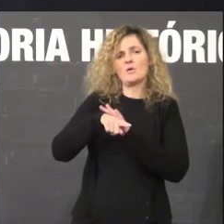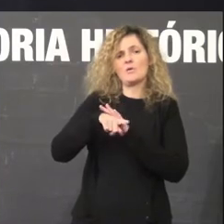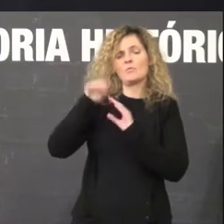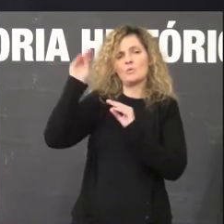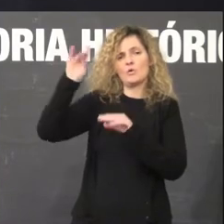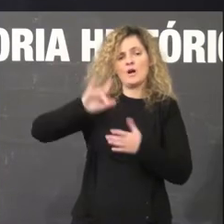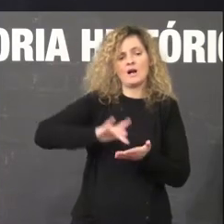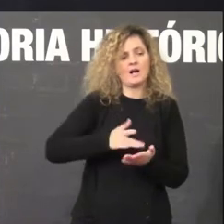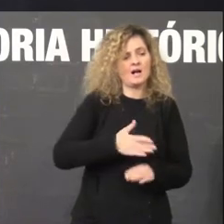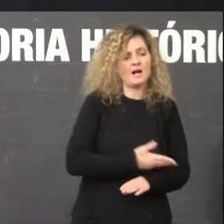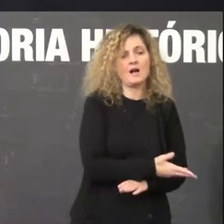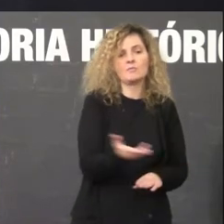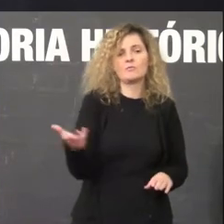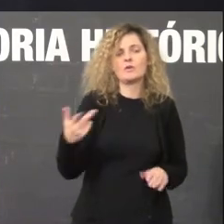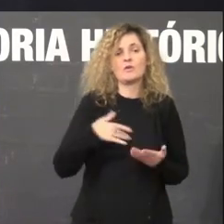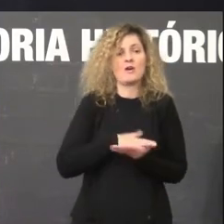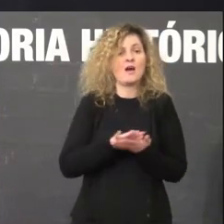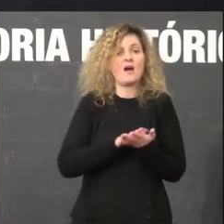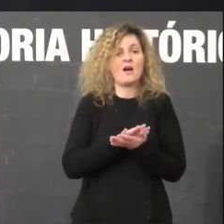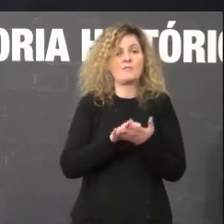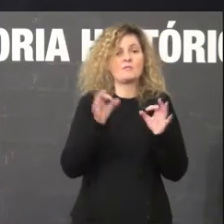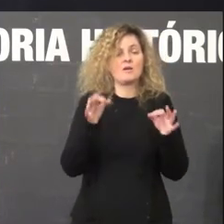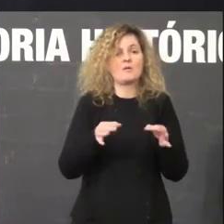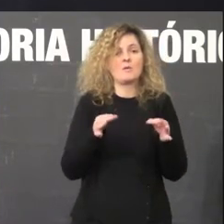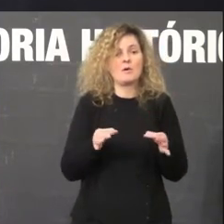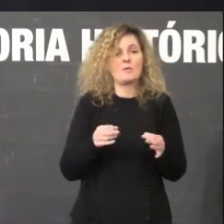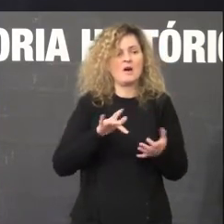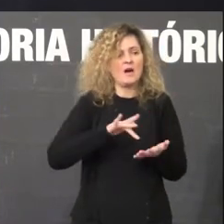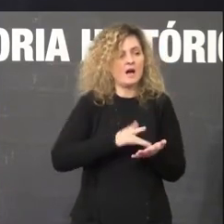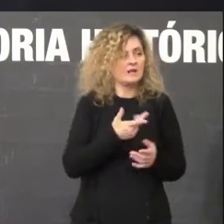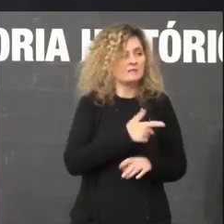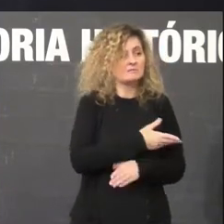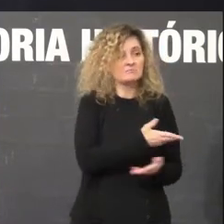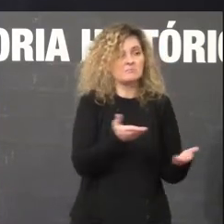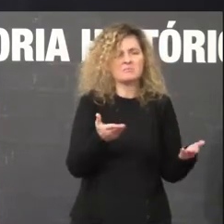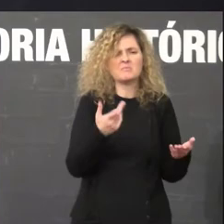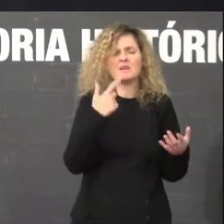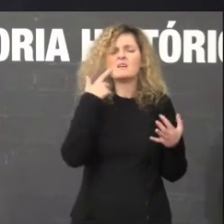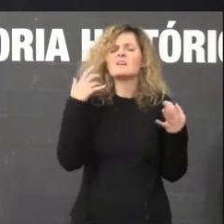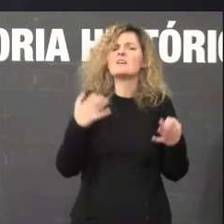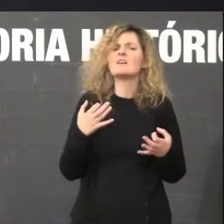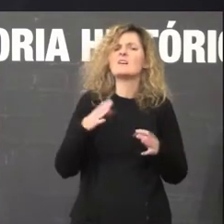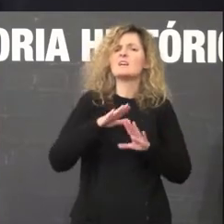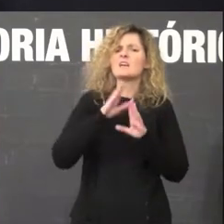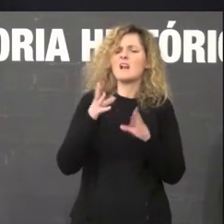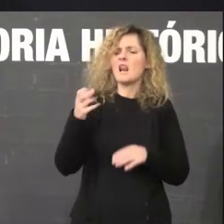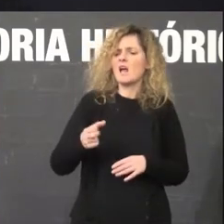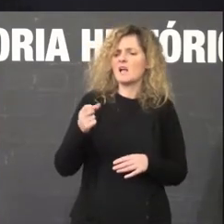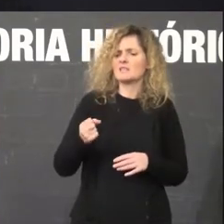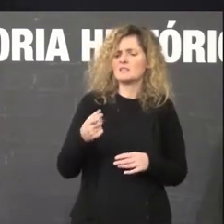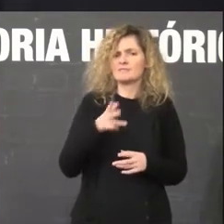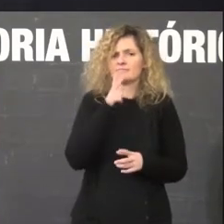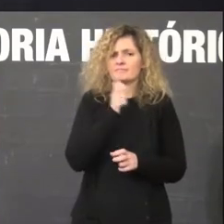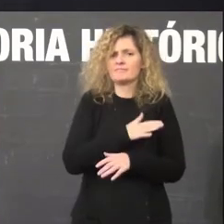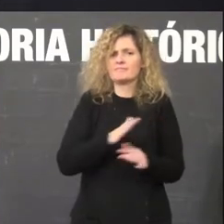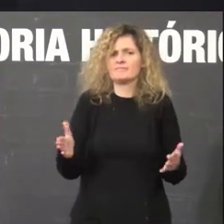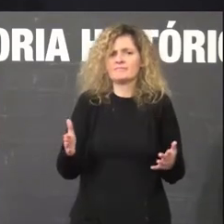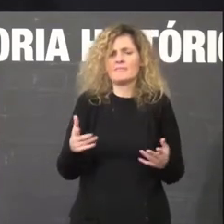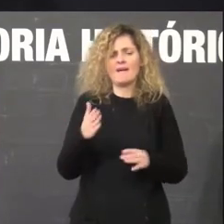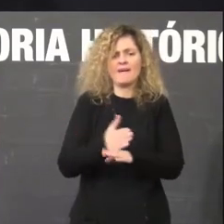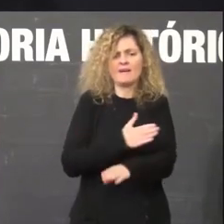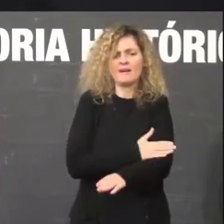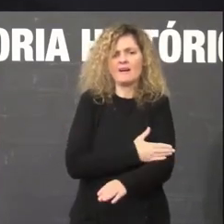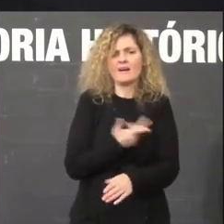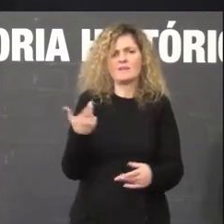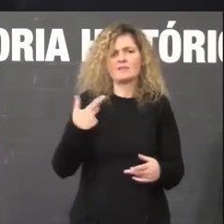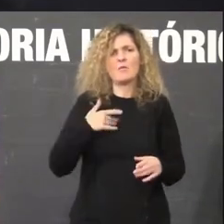a xente do campo, eu xa sempre falo de xente do mar, pero a xente do campo resulta que o leite, outra desgracia. A carne,